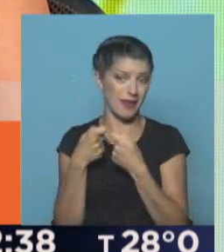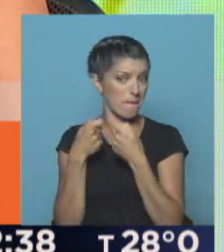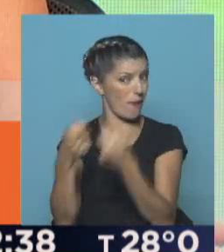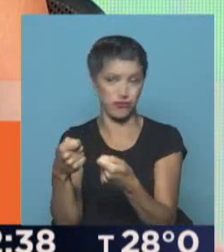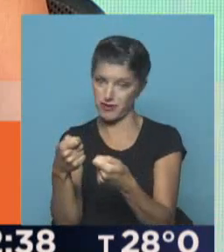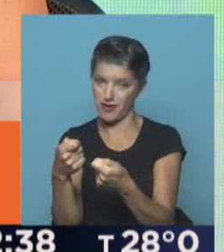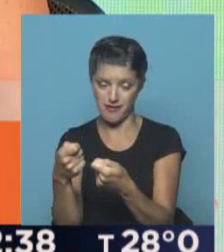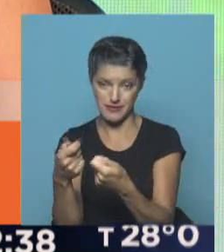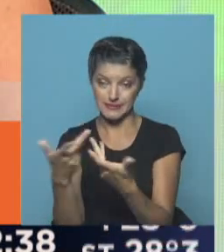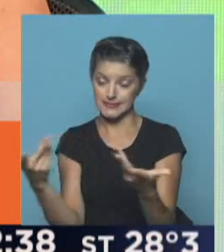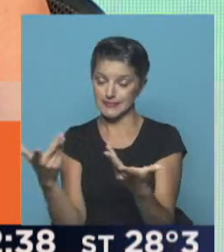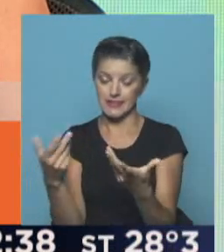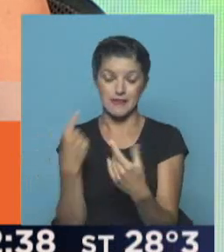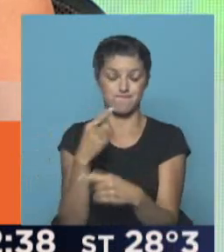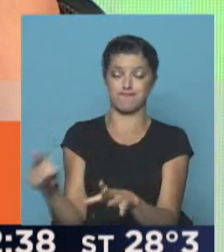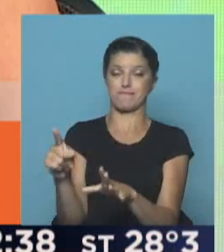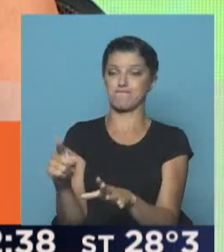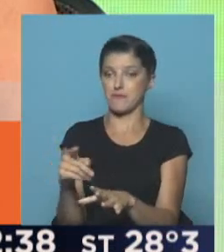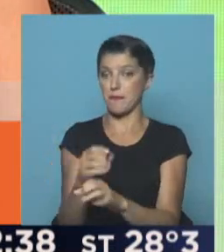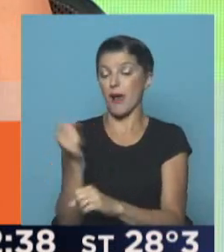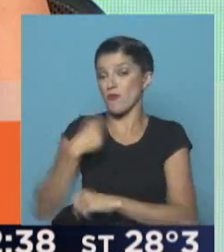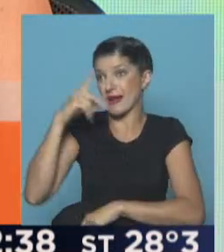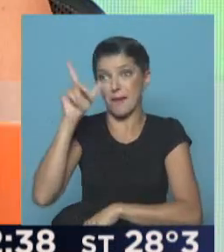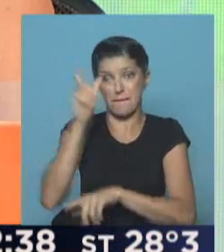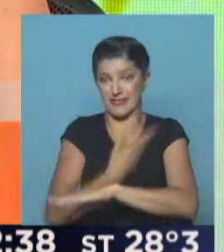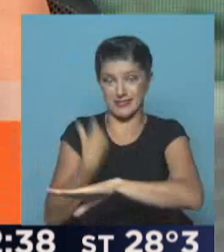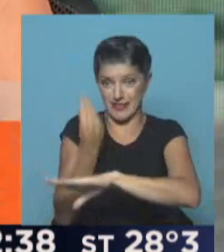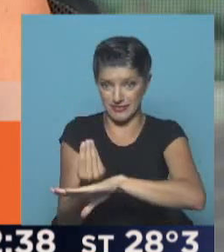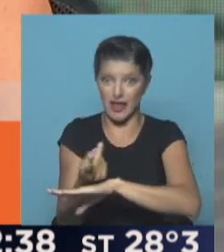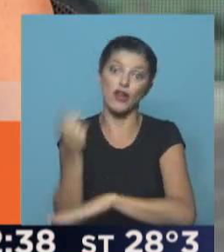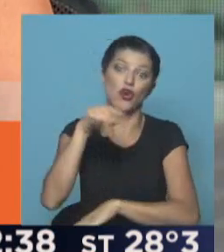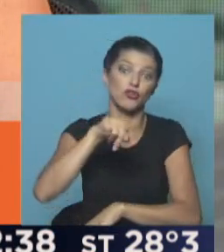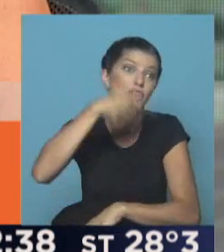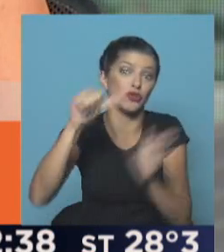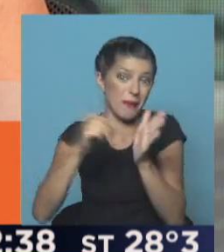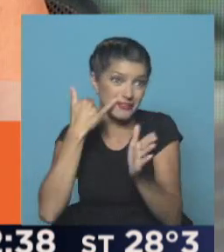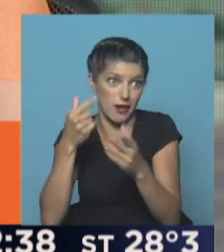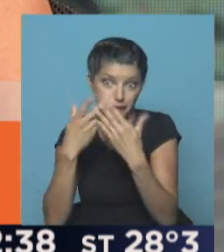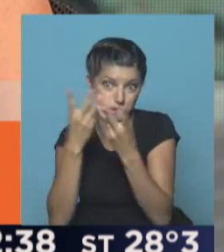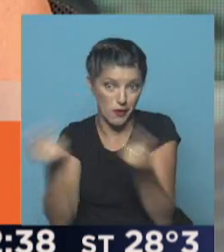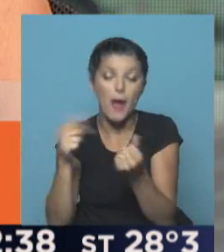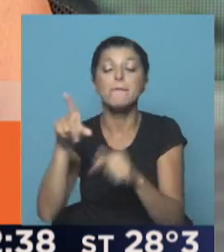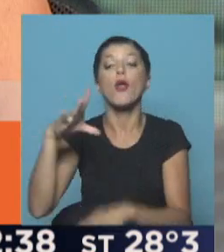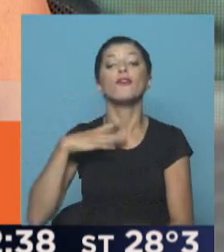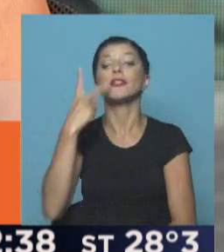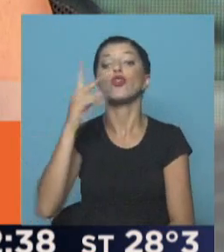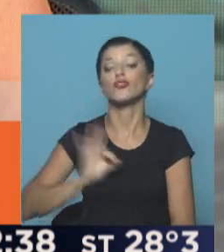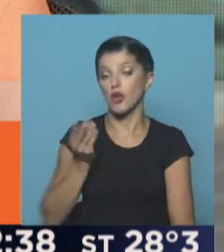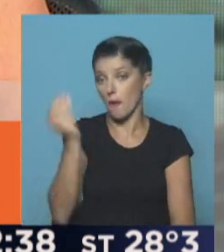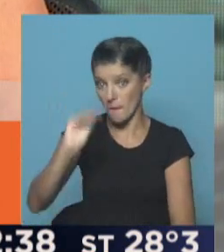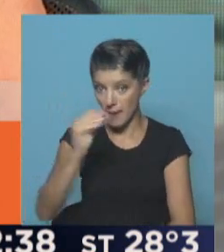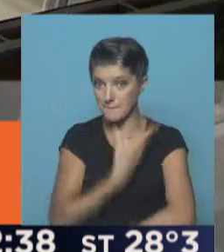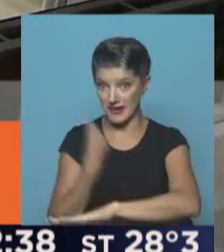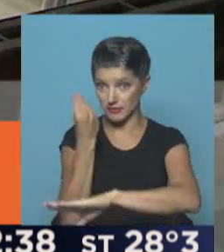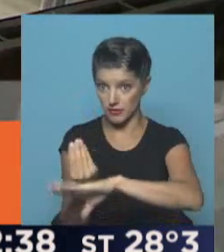es inédito para cualquier presidente mexicano, y en otro país, bueno, estaría casi de salida, pero él todavía le faltan 2 años de gobierno,